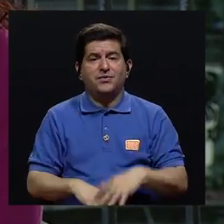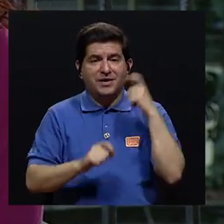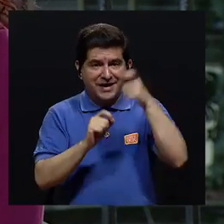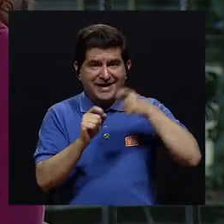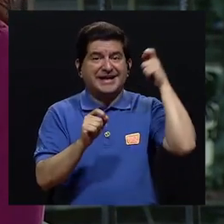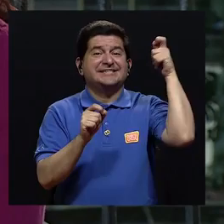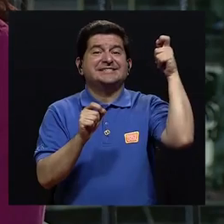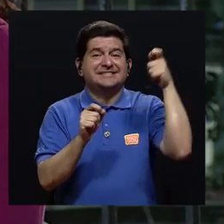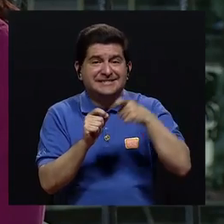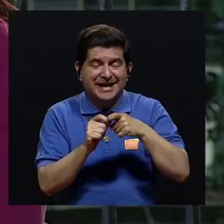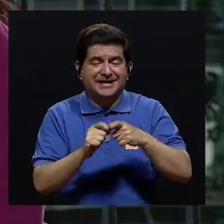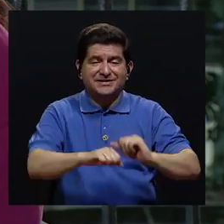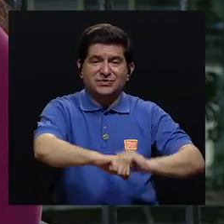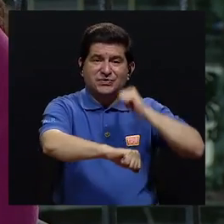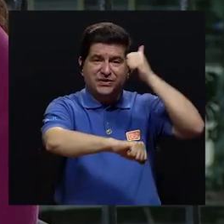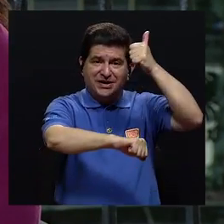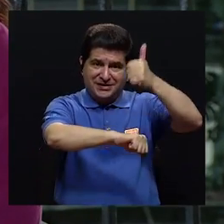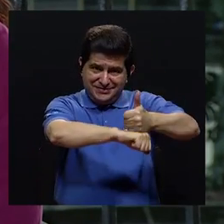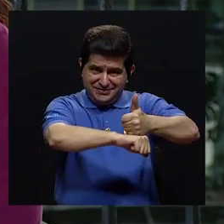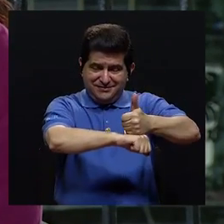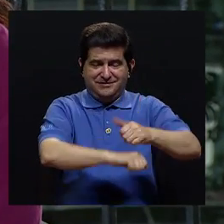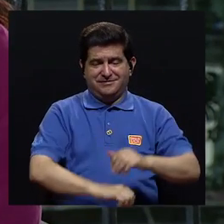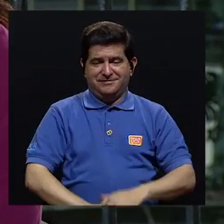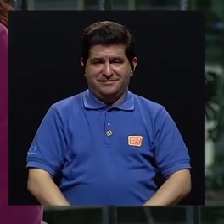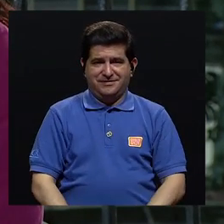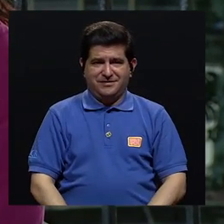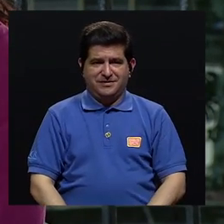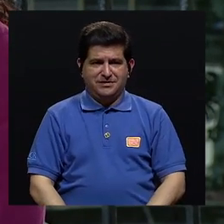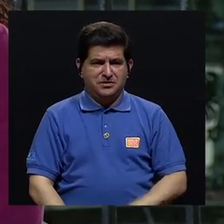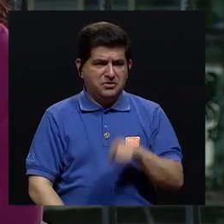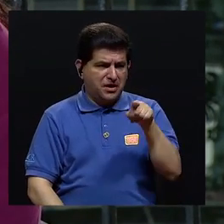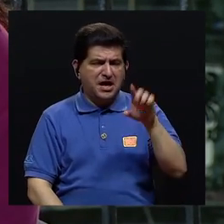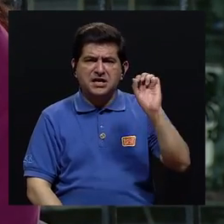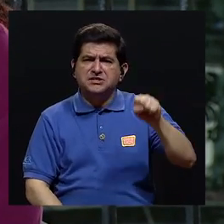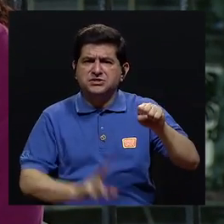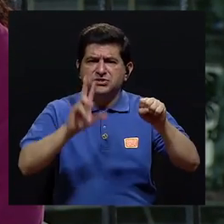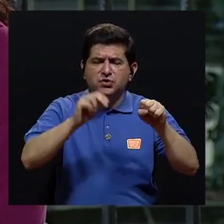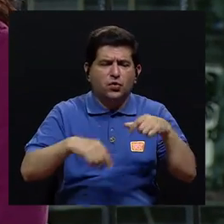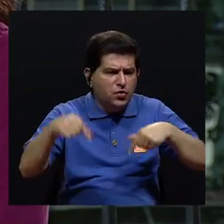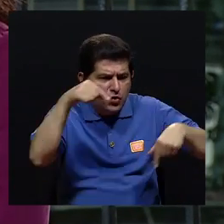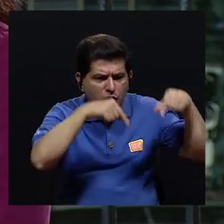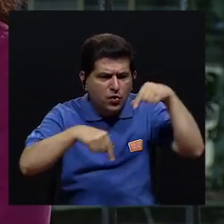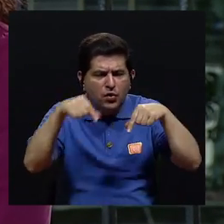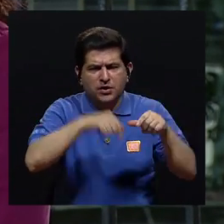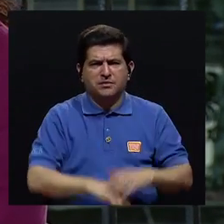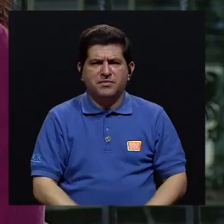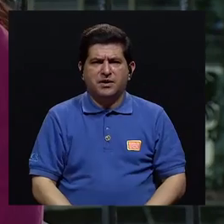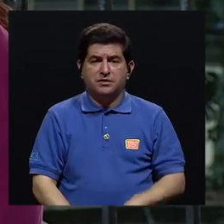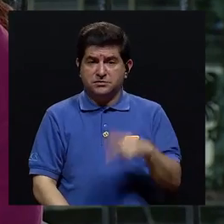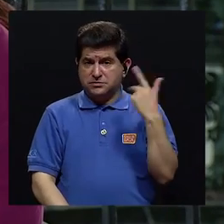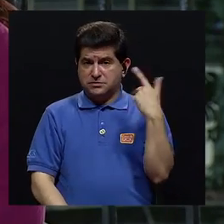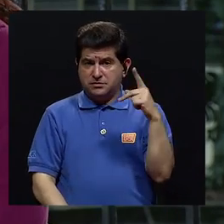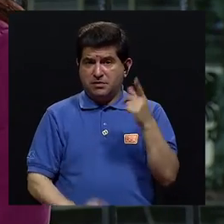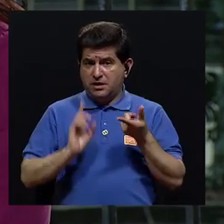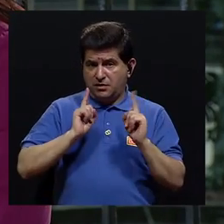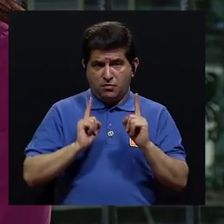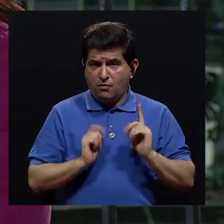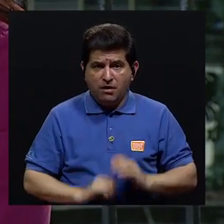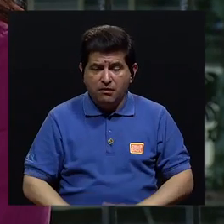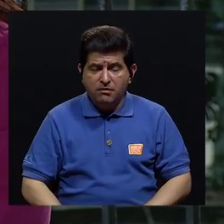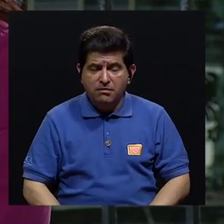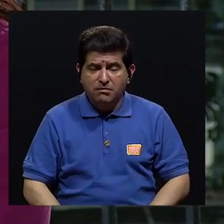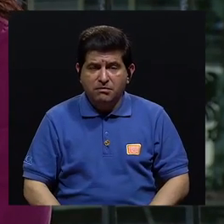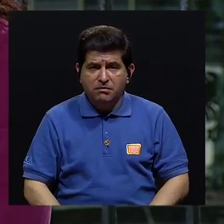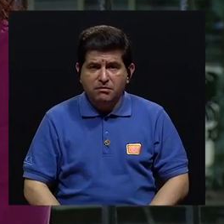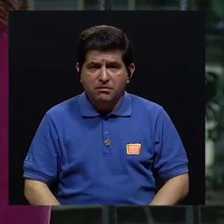esté el emplazamiento que estemos analizando, si hay presencia o no de sustancias químicas, qué nivel de peligrosidad podrían